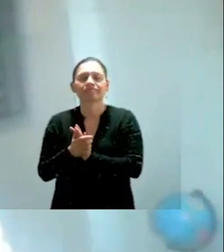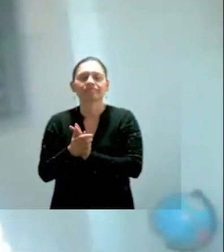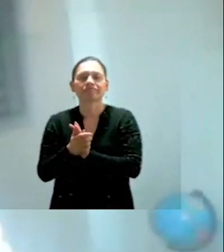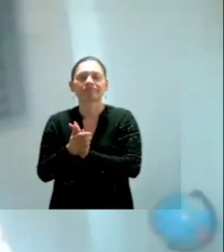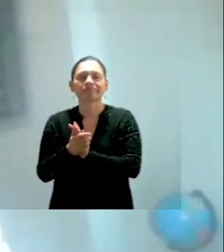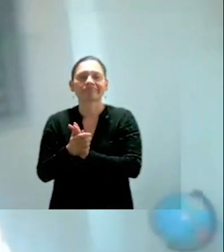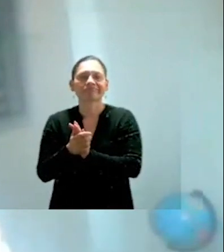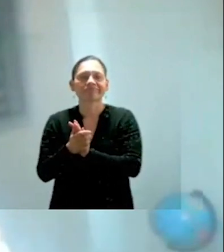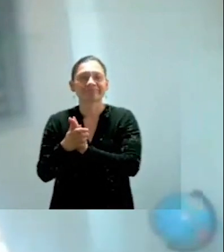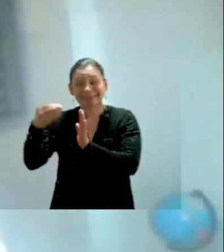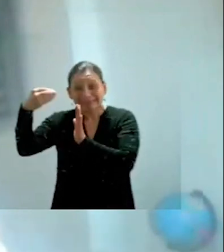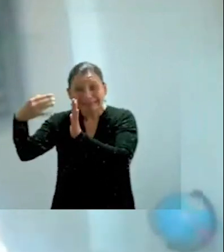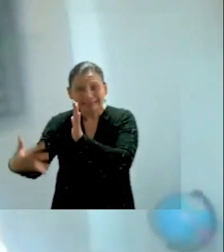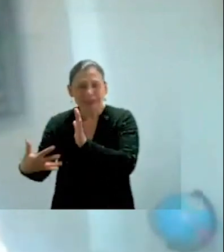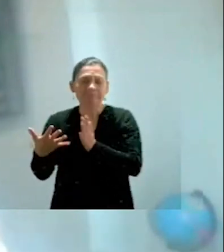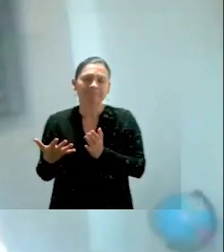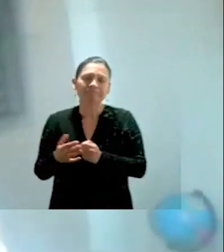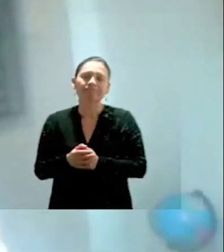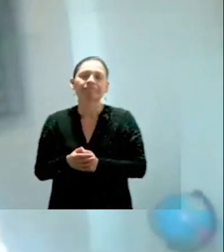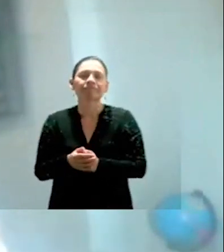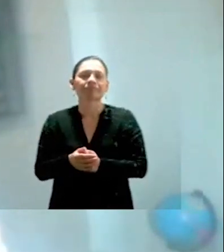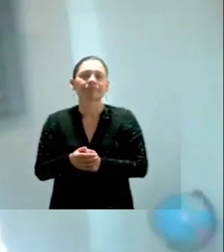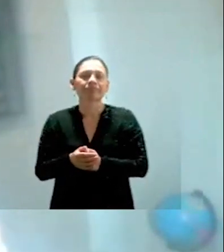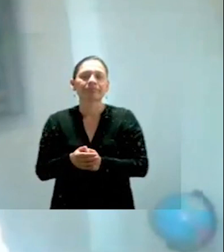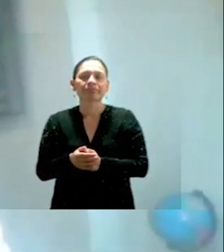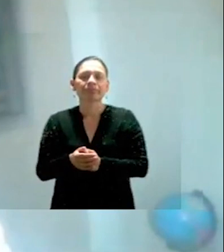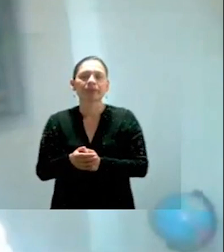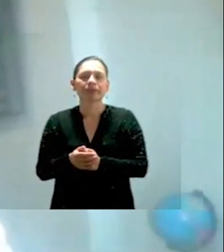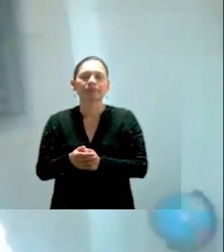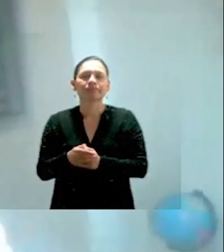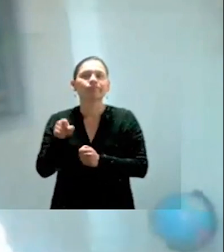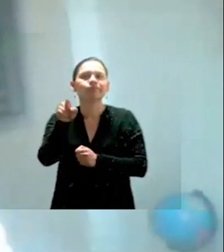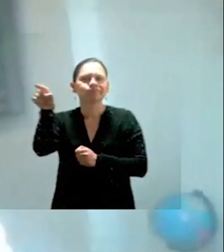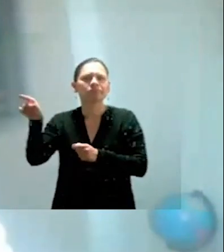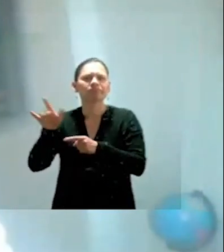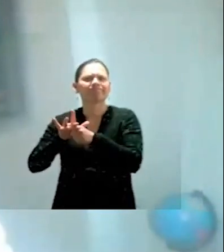estar teniendo problemas en la actualidad. Uno es, por ejemplo,